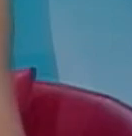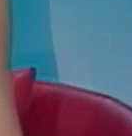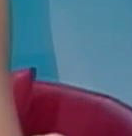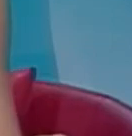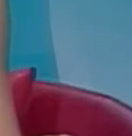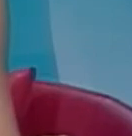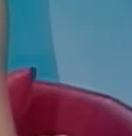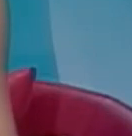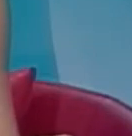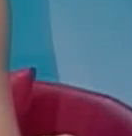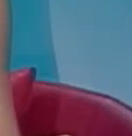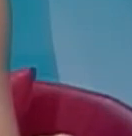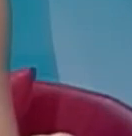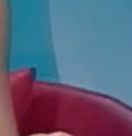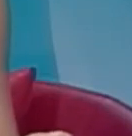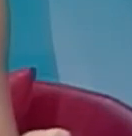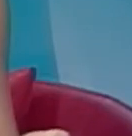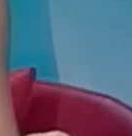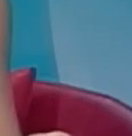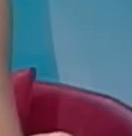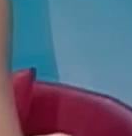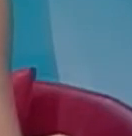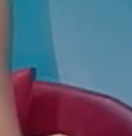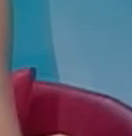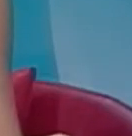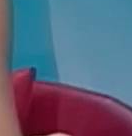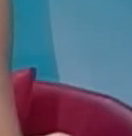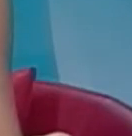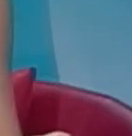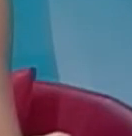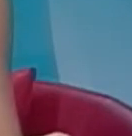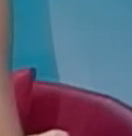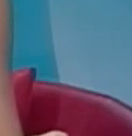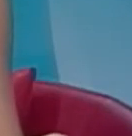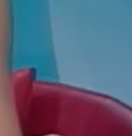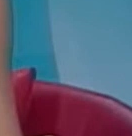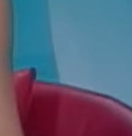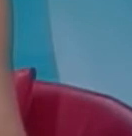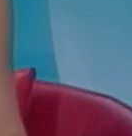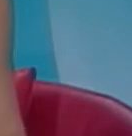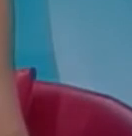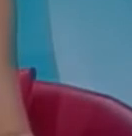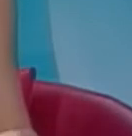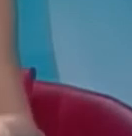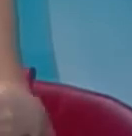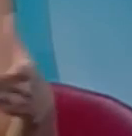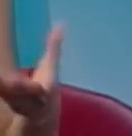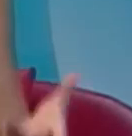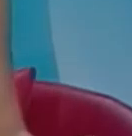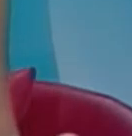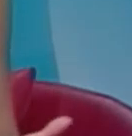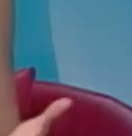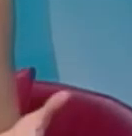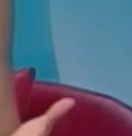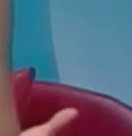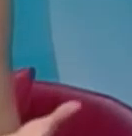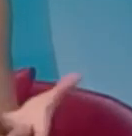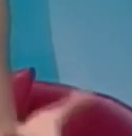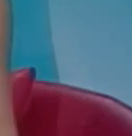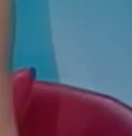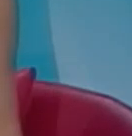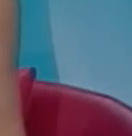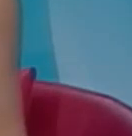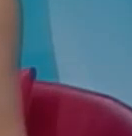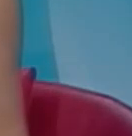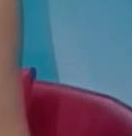El Ministerio del Interior justificó el impedimento del ingreso a la activista política venezolana Lilian Tintori por inconsistencias entre la